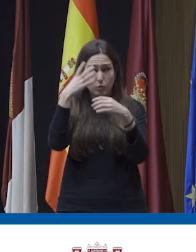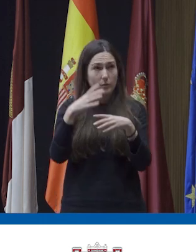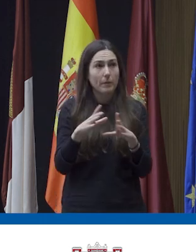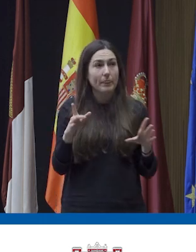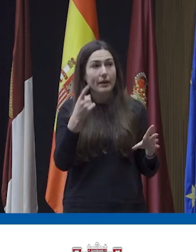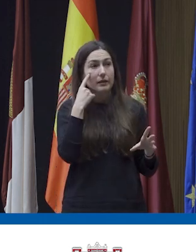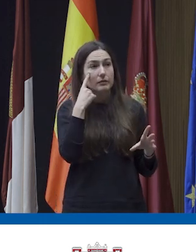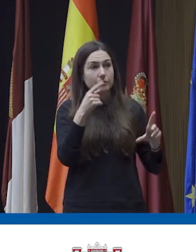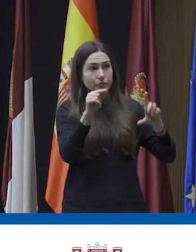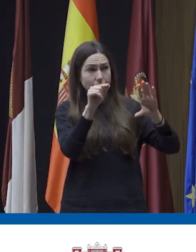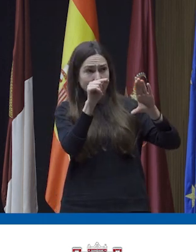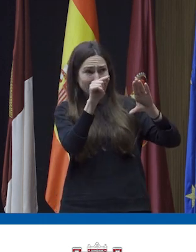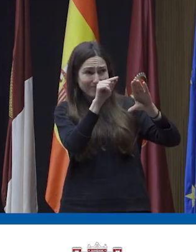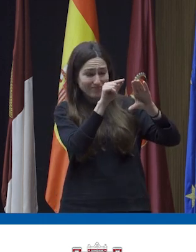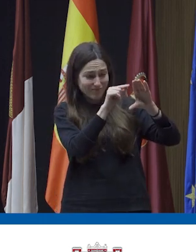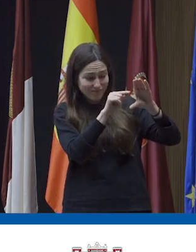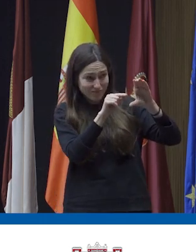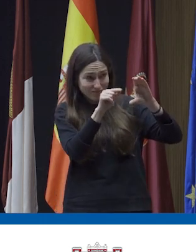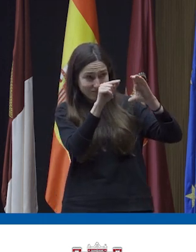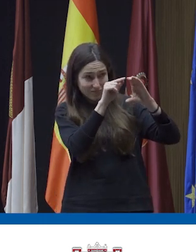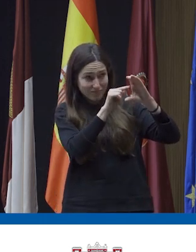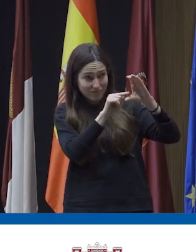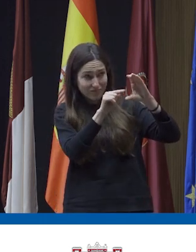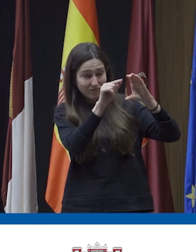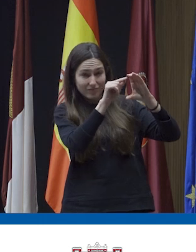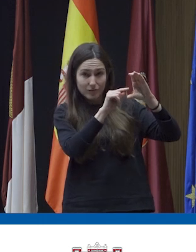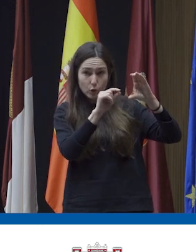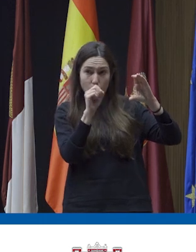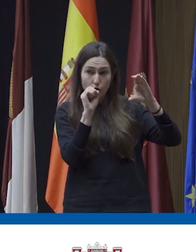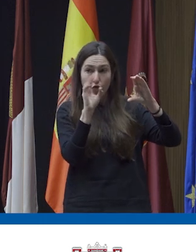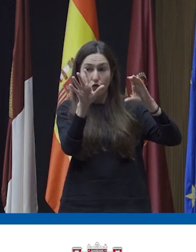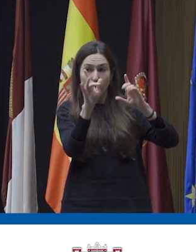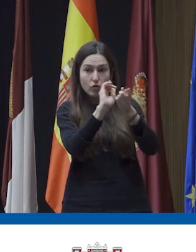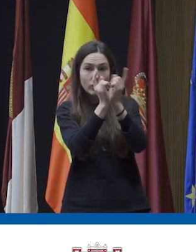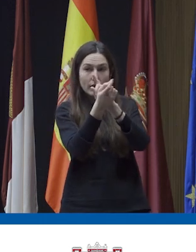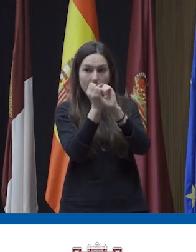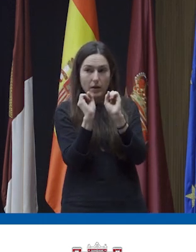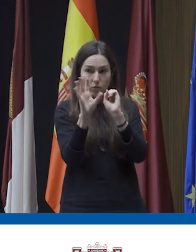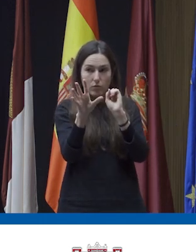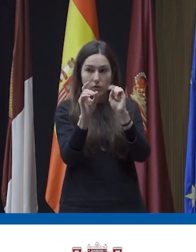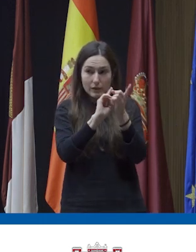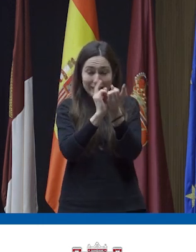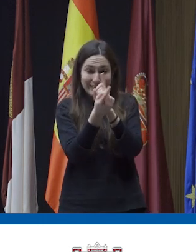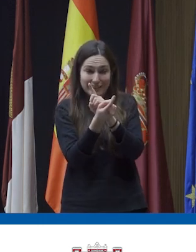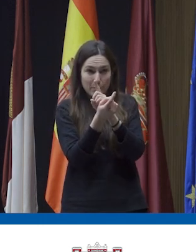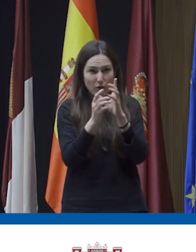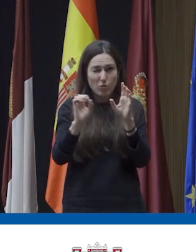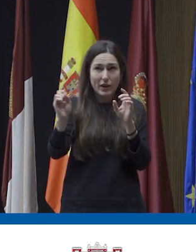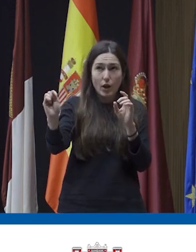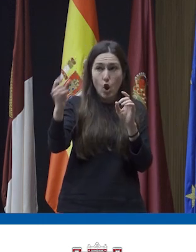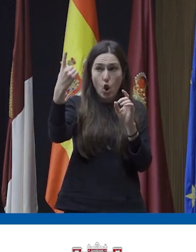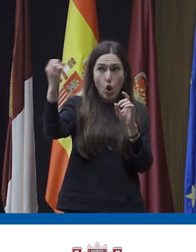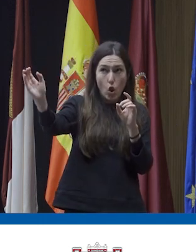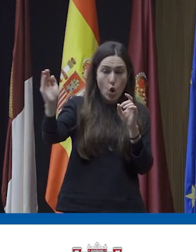entre un aro y el otro, pues ese cambio de foco, ¿no?, que podría ser, pues produce una dispersión de la luz. Entonces, sobre todo